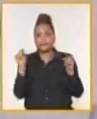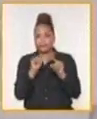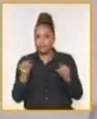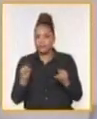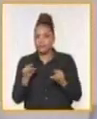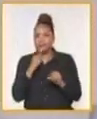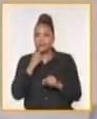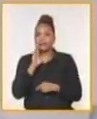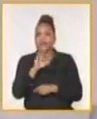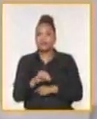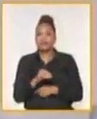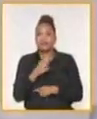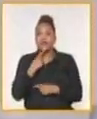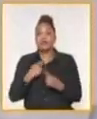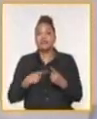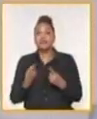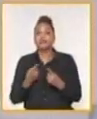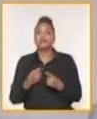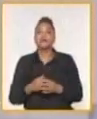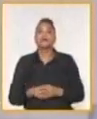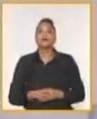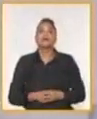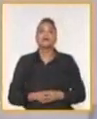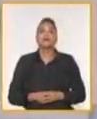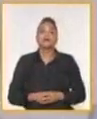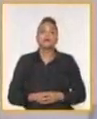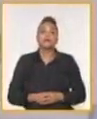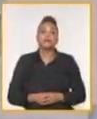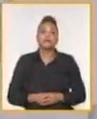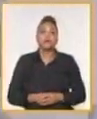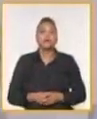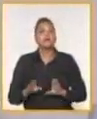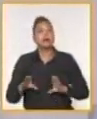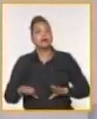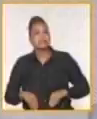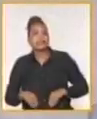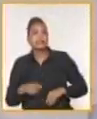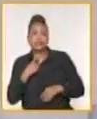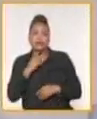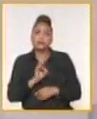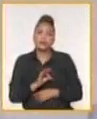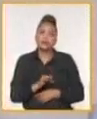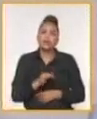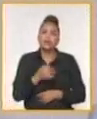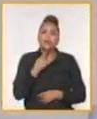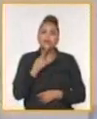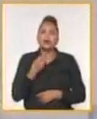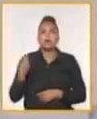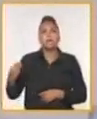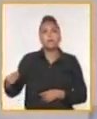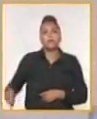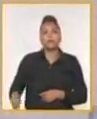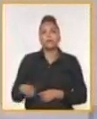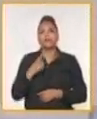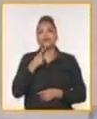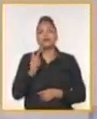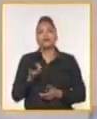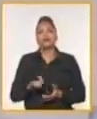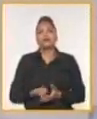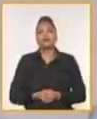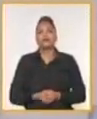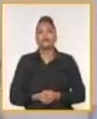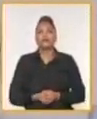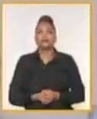hoy cuestiona, es decir, admite, sí, fue aprovecharon el factor